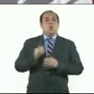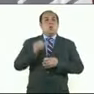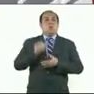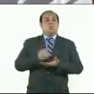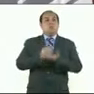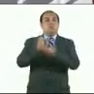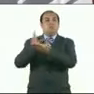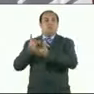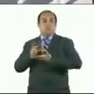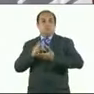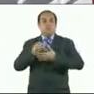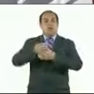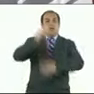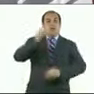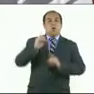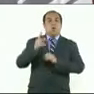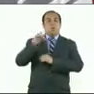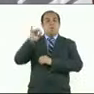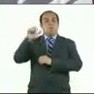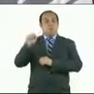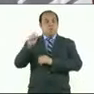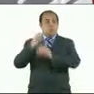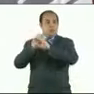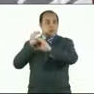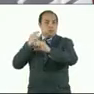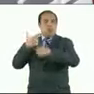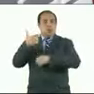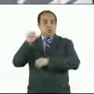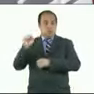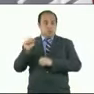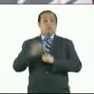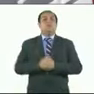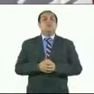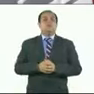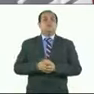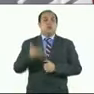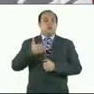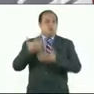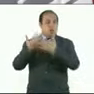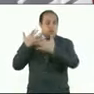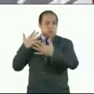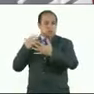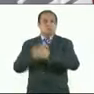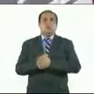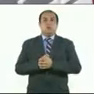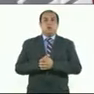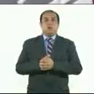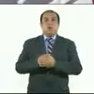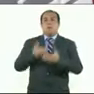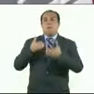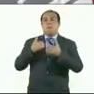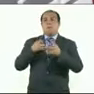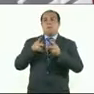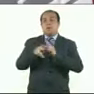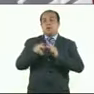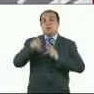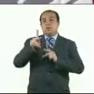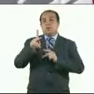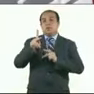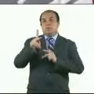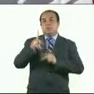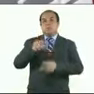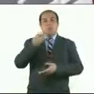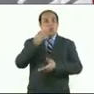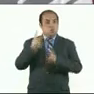tanques de gas y de pipas, que se hizo durante una época, se suspendió y ahora nuevamente lo vamos a rehabilitar para ver el estado de los